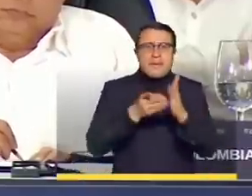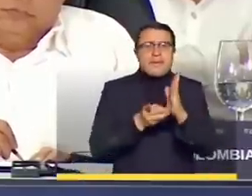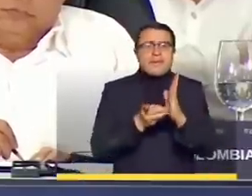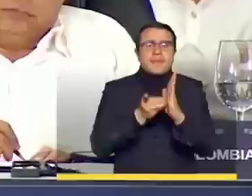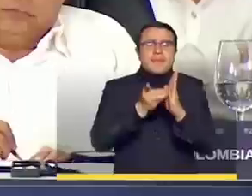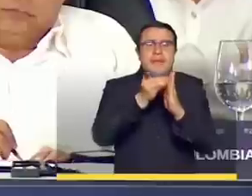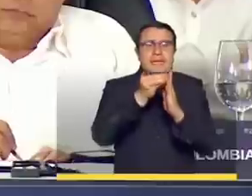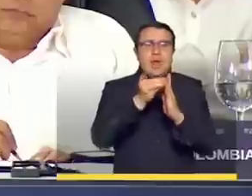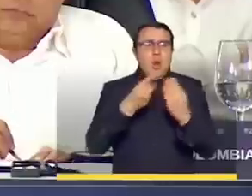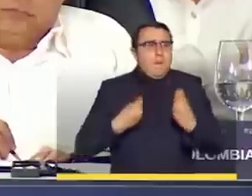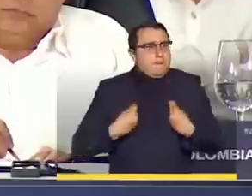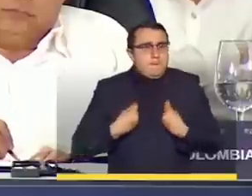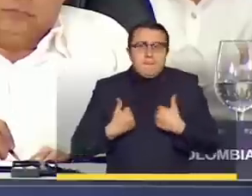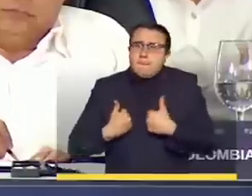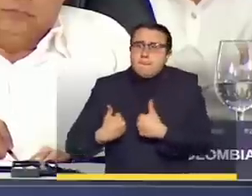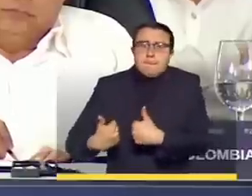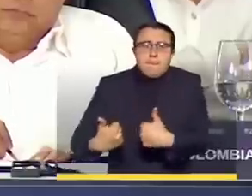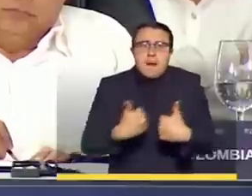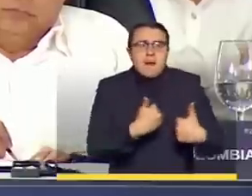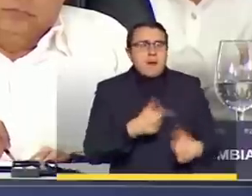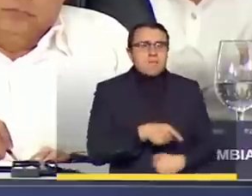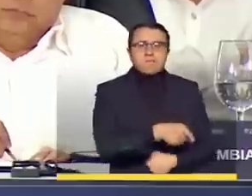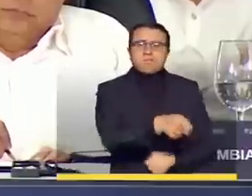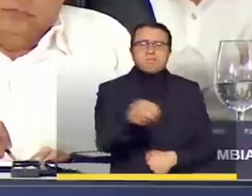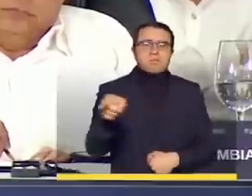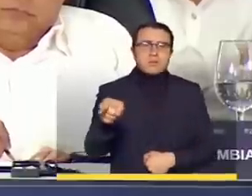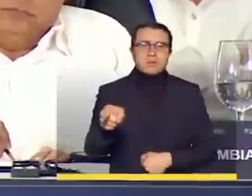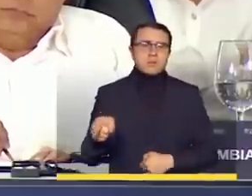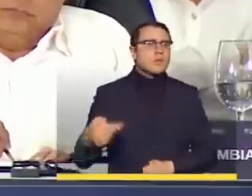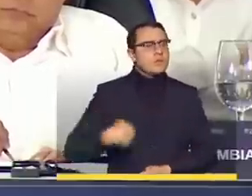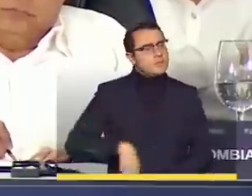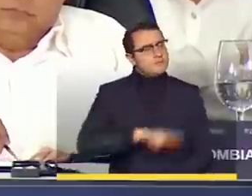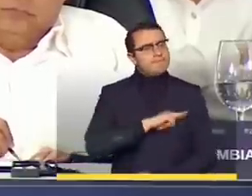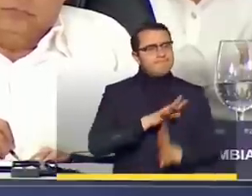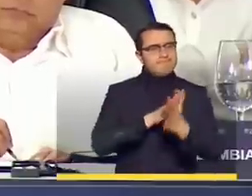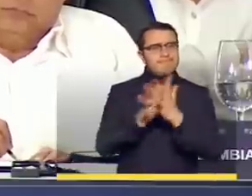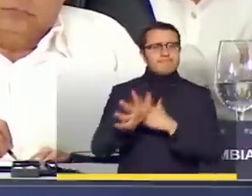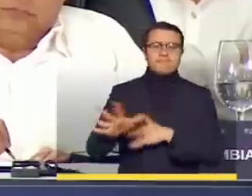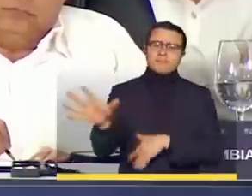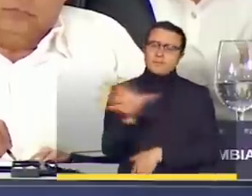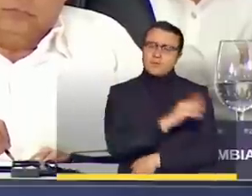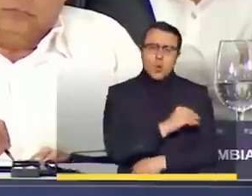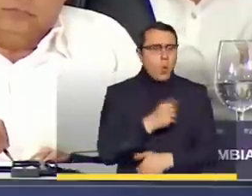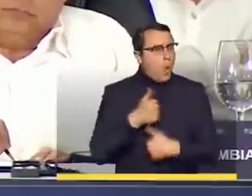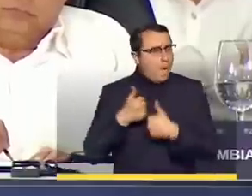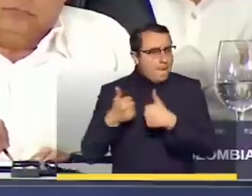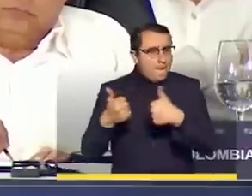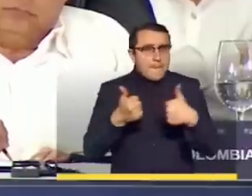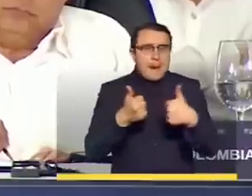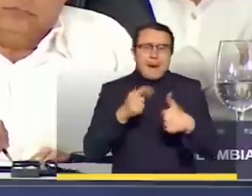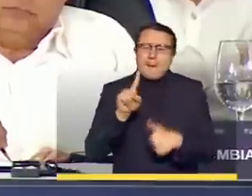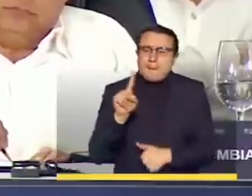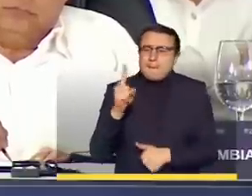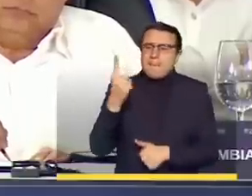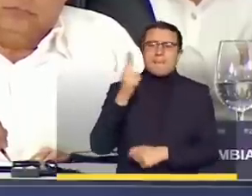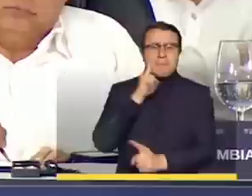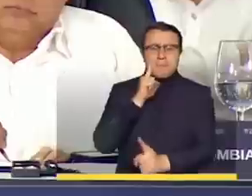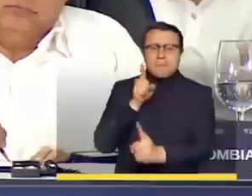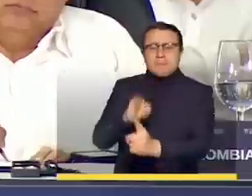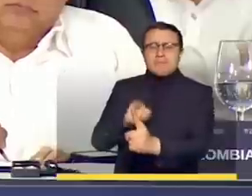Nosotros decimos, por el bien de todos, primero los pobres.